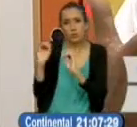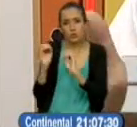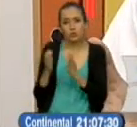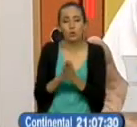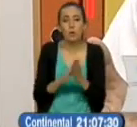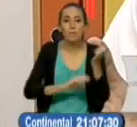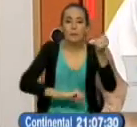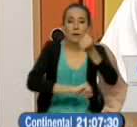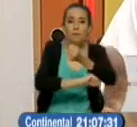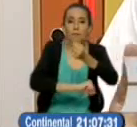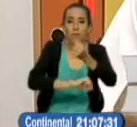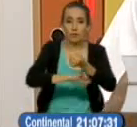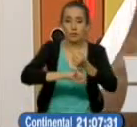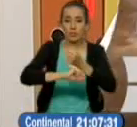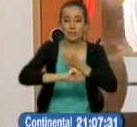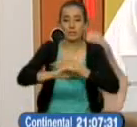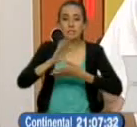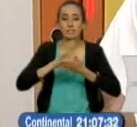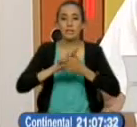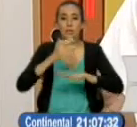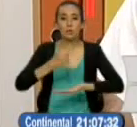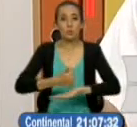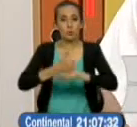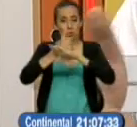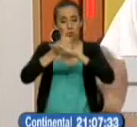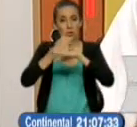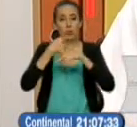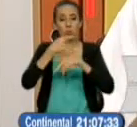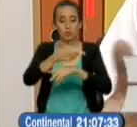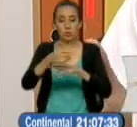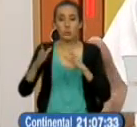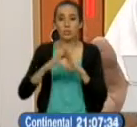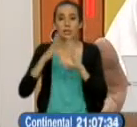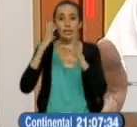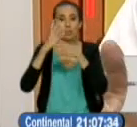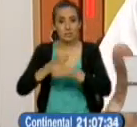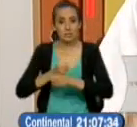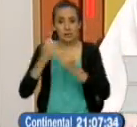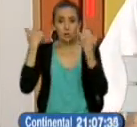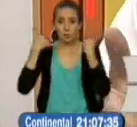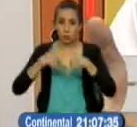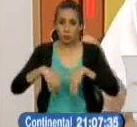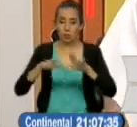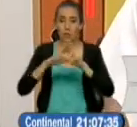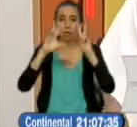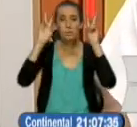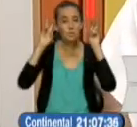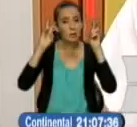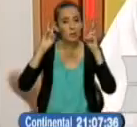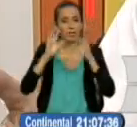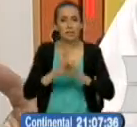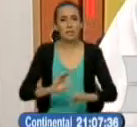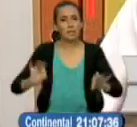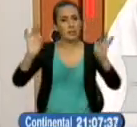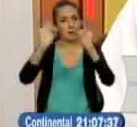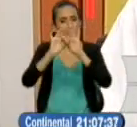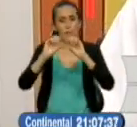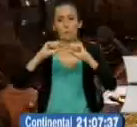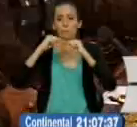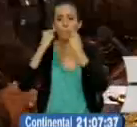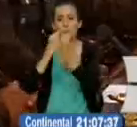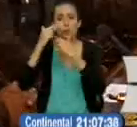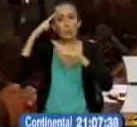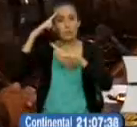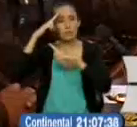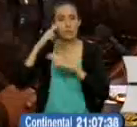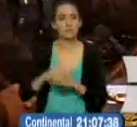autoridad civil en base a un liderazgo y a una consulta permanente de un tema trascendental como la defensa nacional.